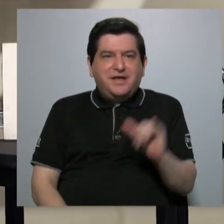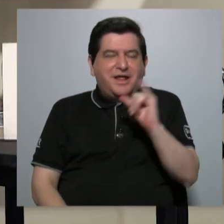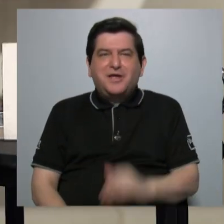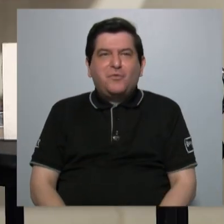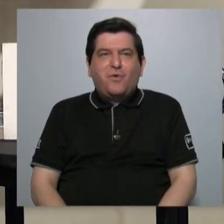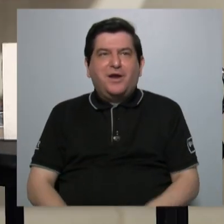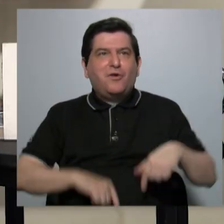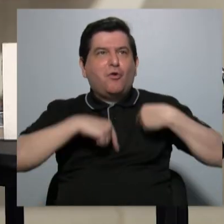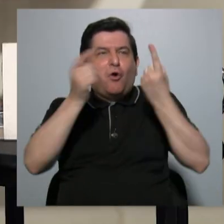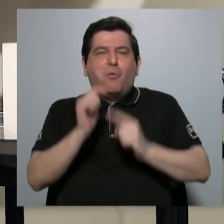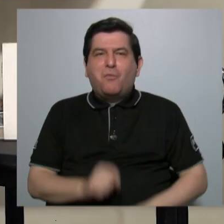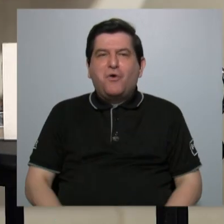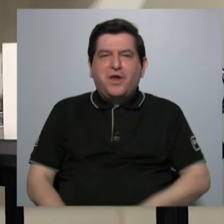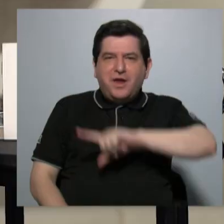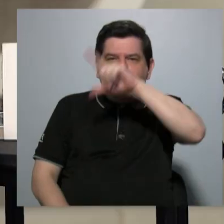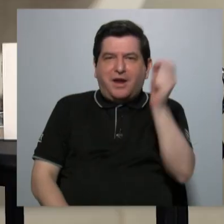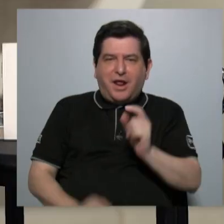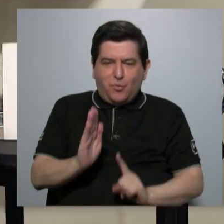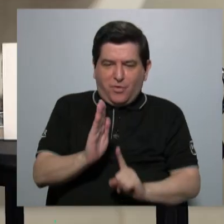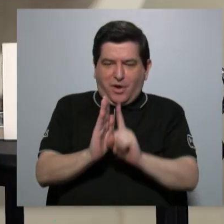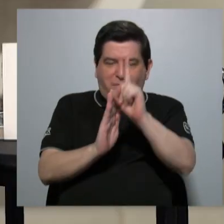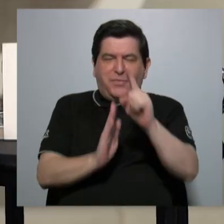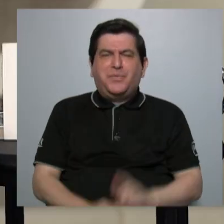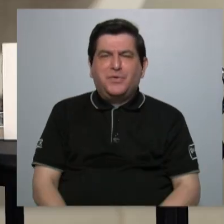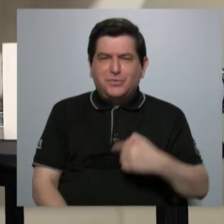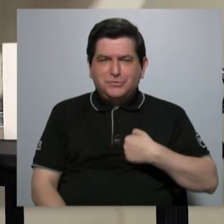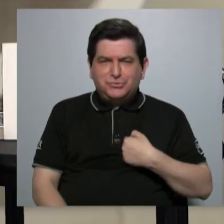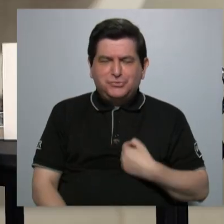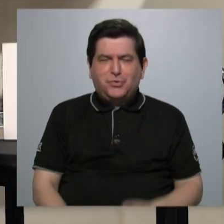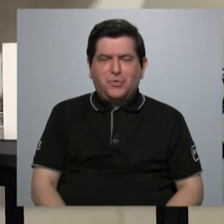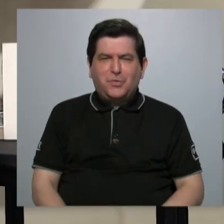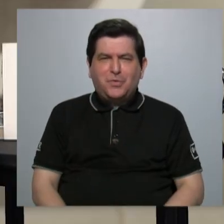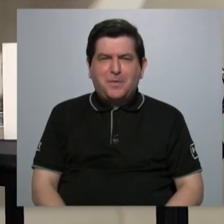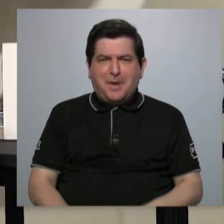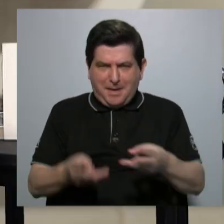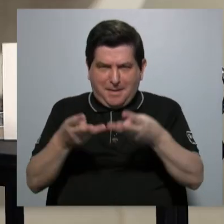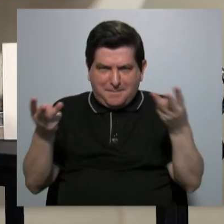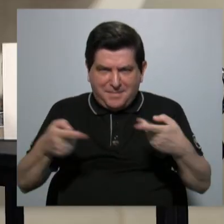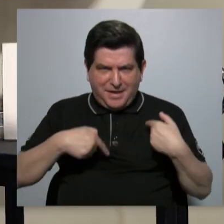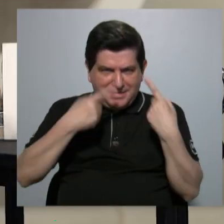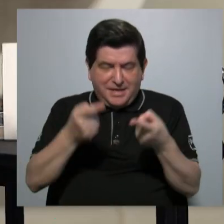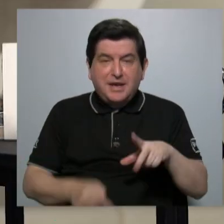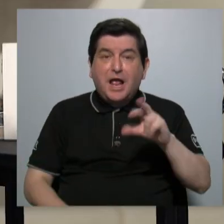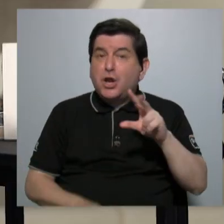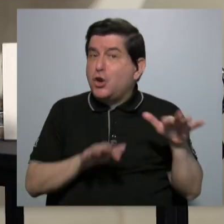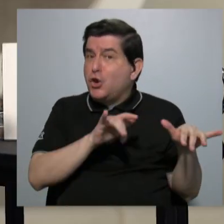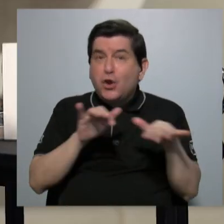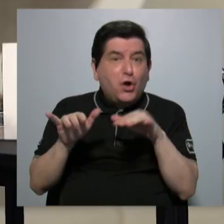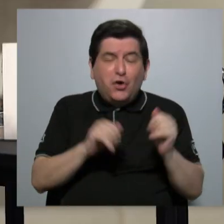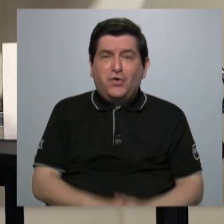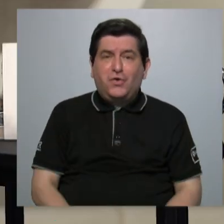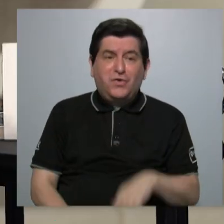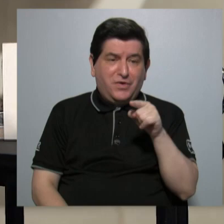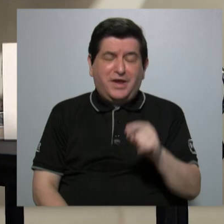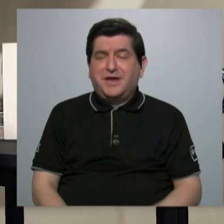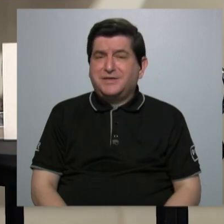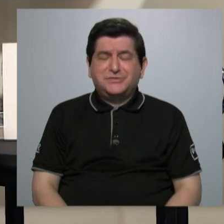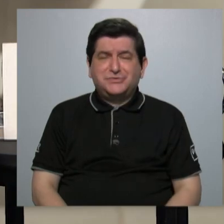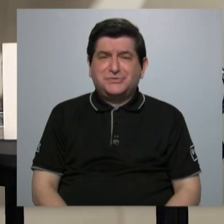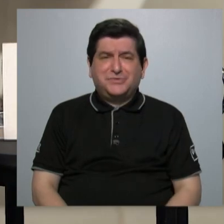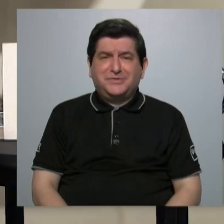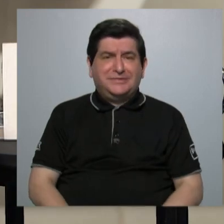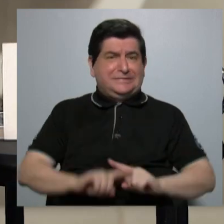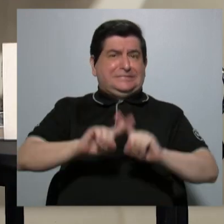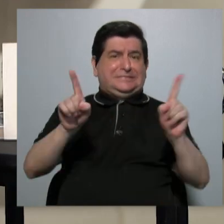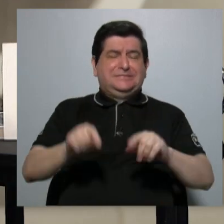luna, porque llevábamos un repertorio, a mí nunca se me va a olvidar, ¿verdad? Y además no era digital, era analógico todavía.